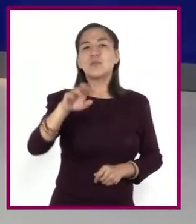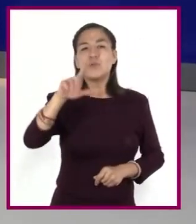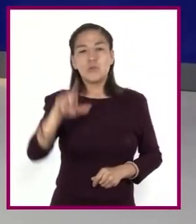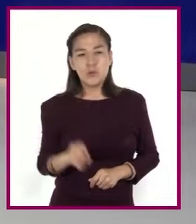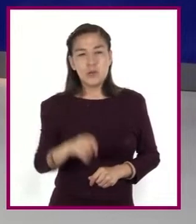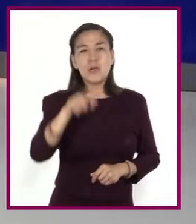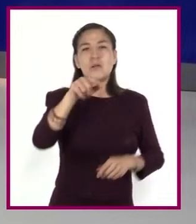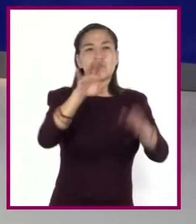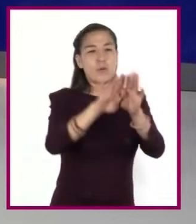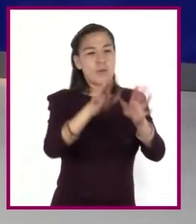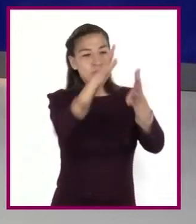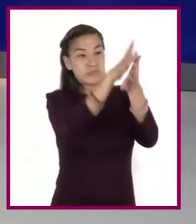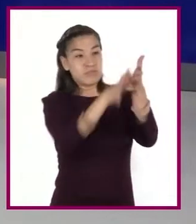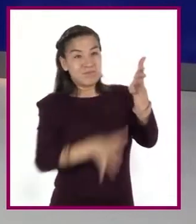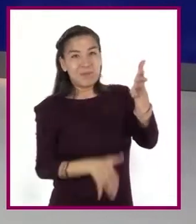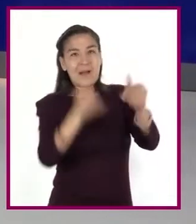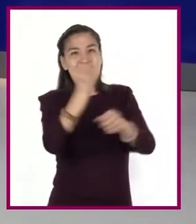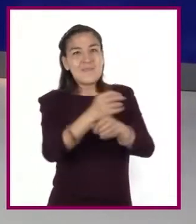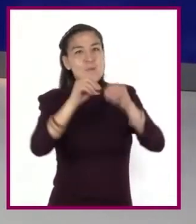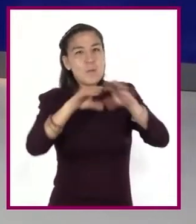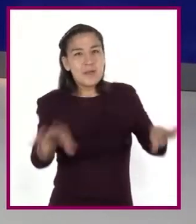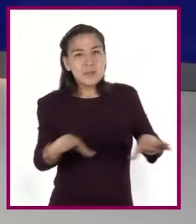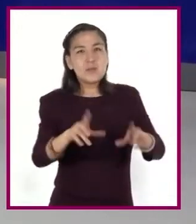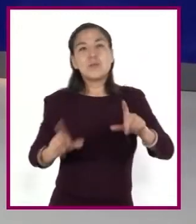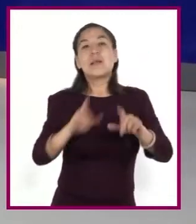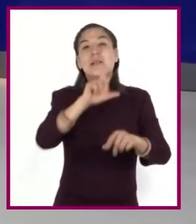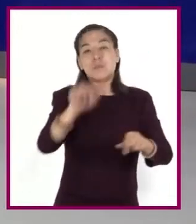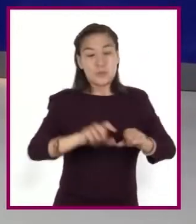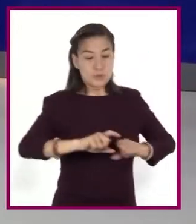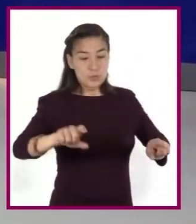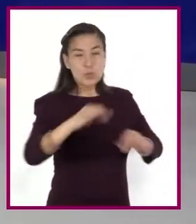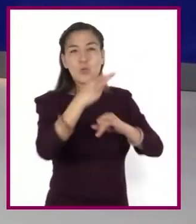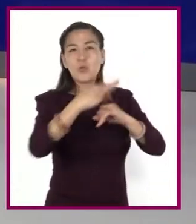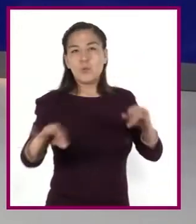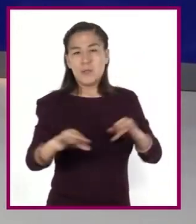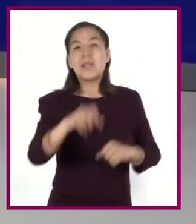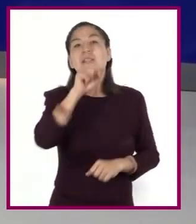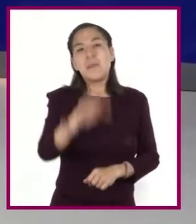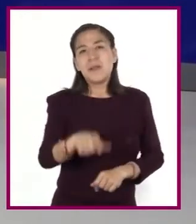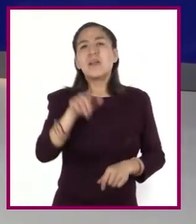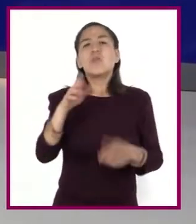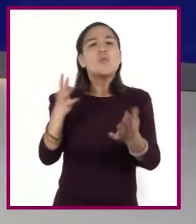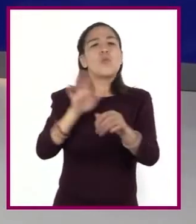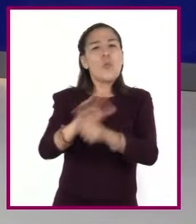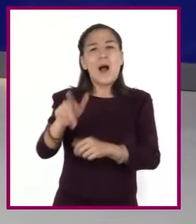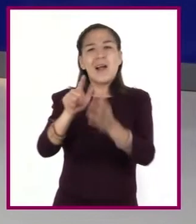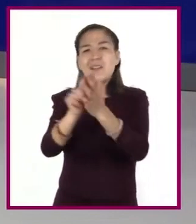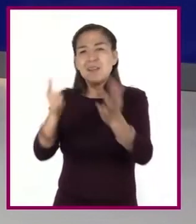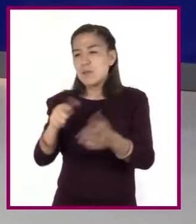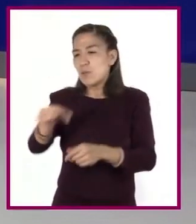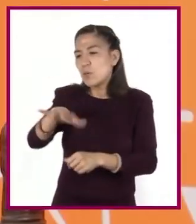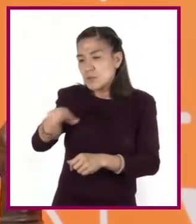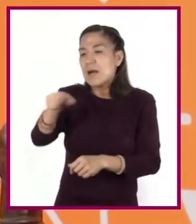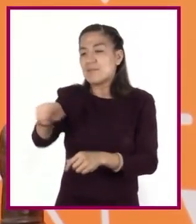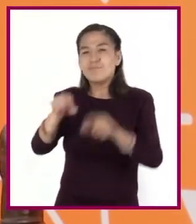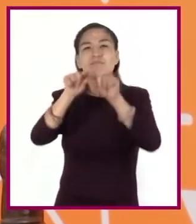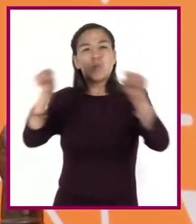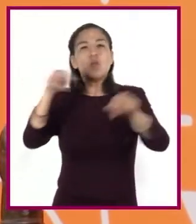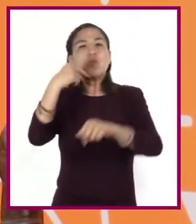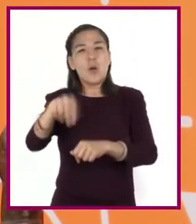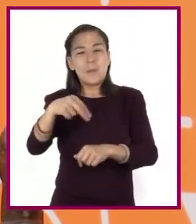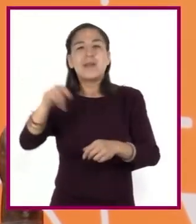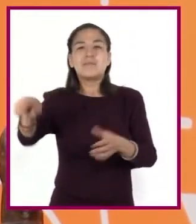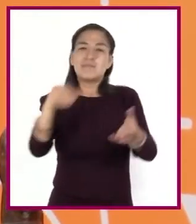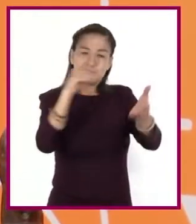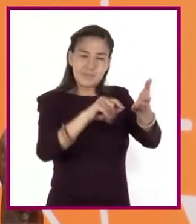el cuerpo del texto, la conclusión e incluso la bibliografía. Estoy seguro que con la información que